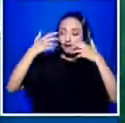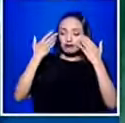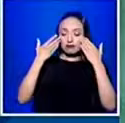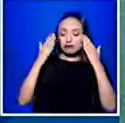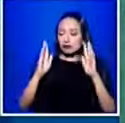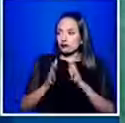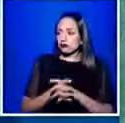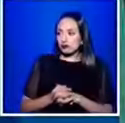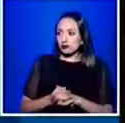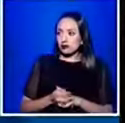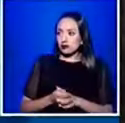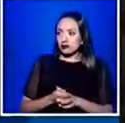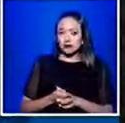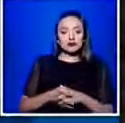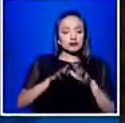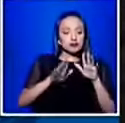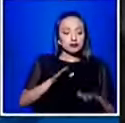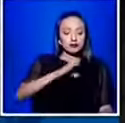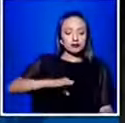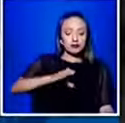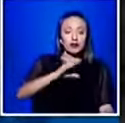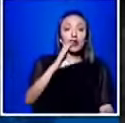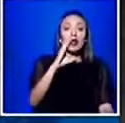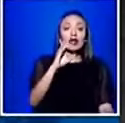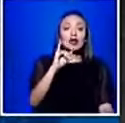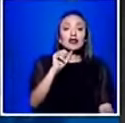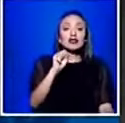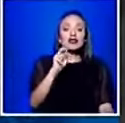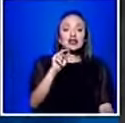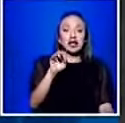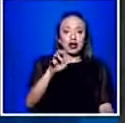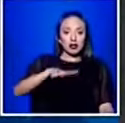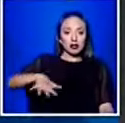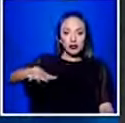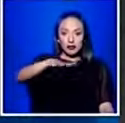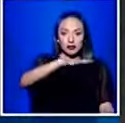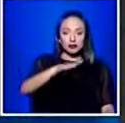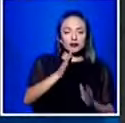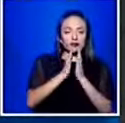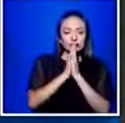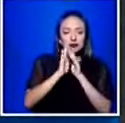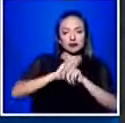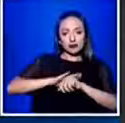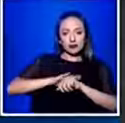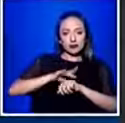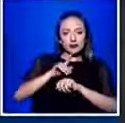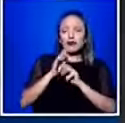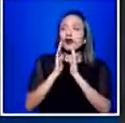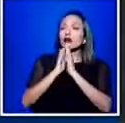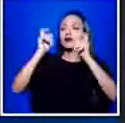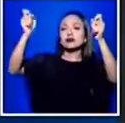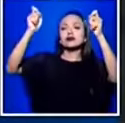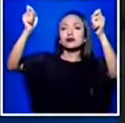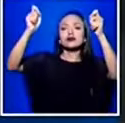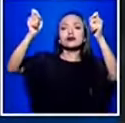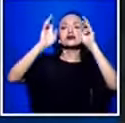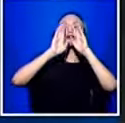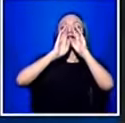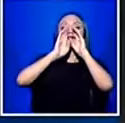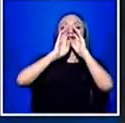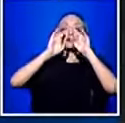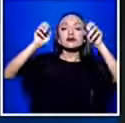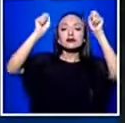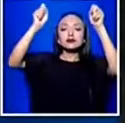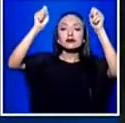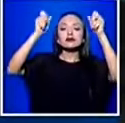pasando. El barrio Virgen del Cisne, estamos en el sur de la ciudad pidiendo este llamado, vamos a hacer una barra para que los vecinos se apuren, vecina, ya